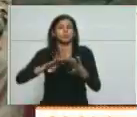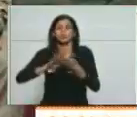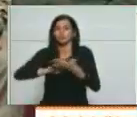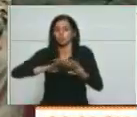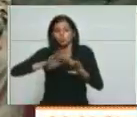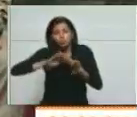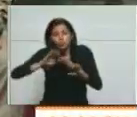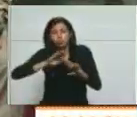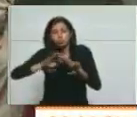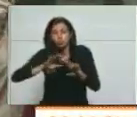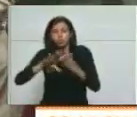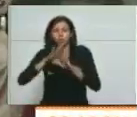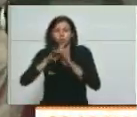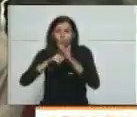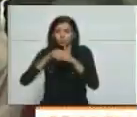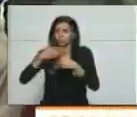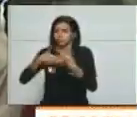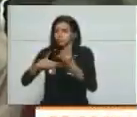Constituyente.